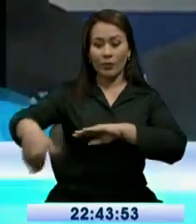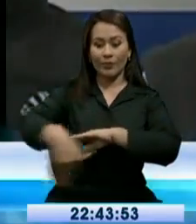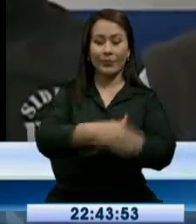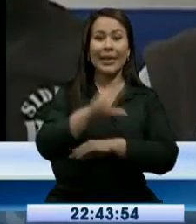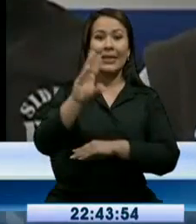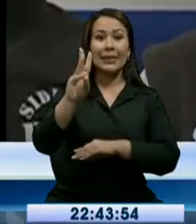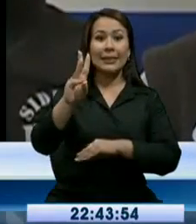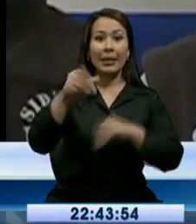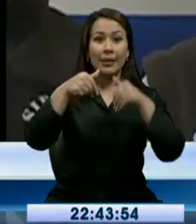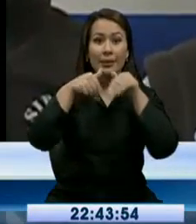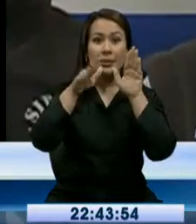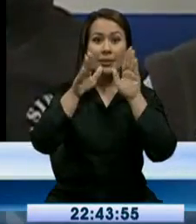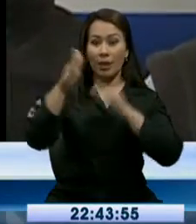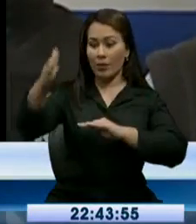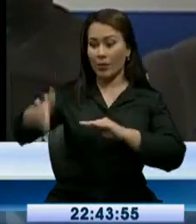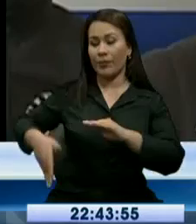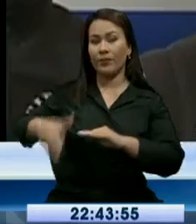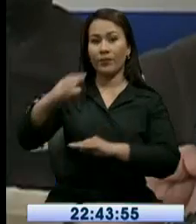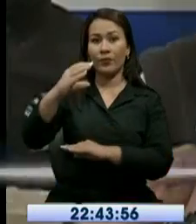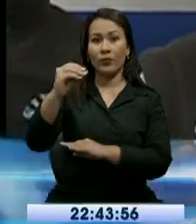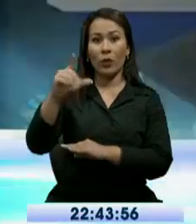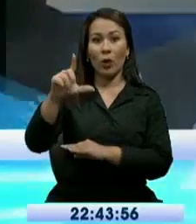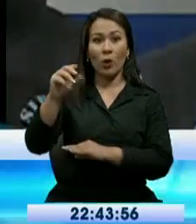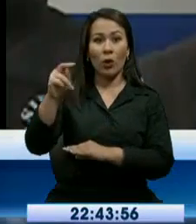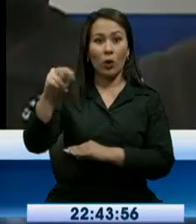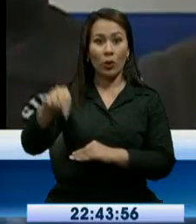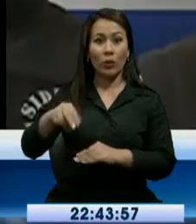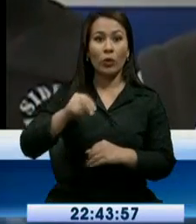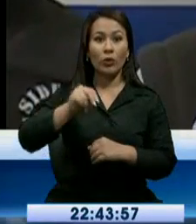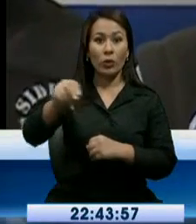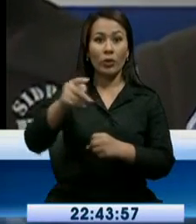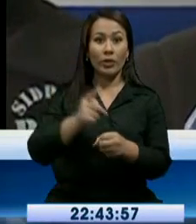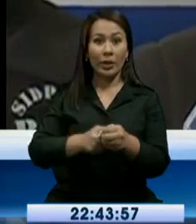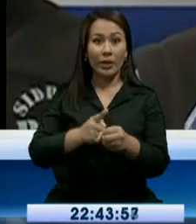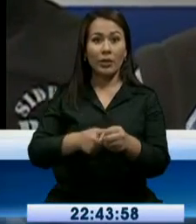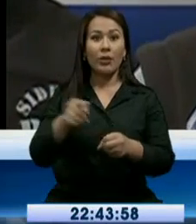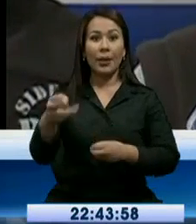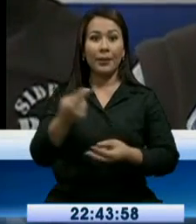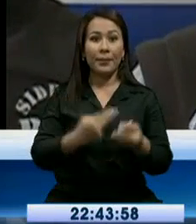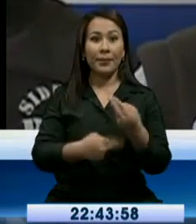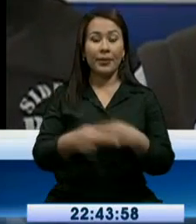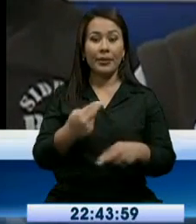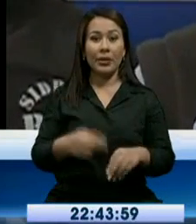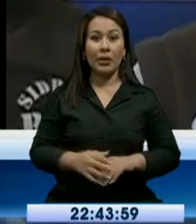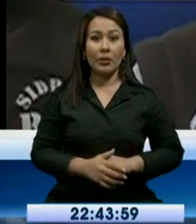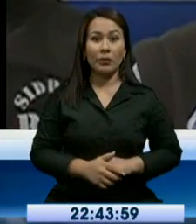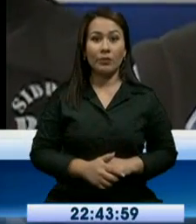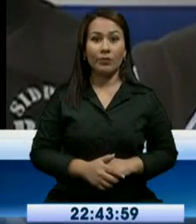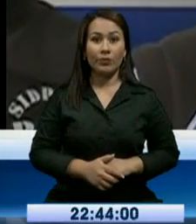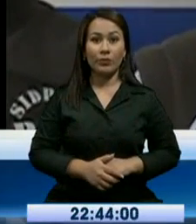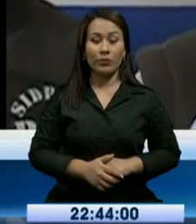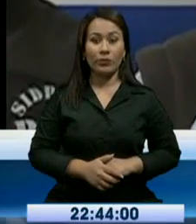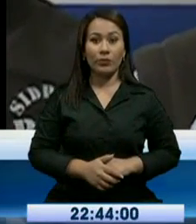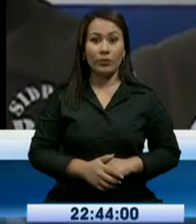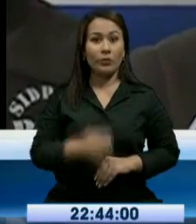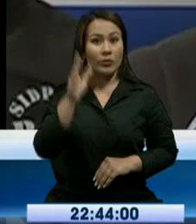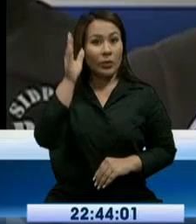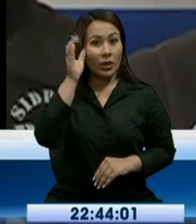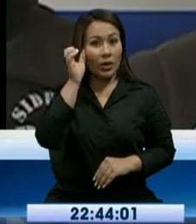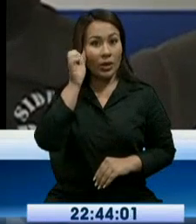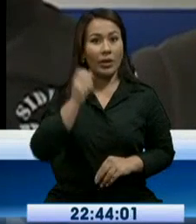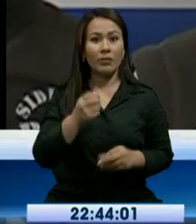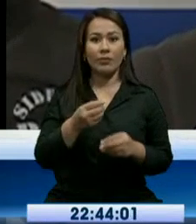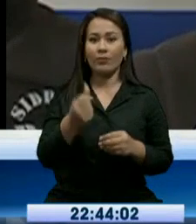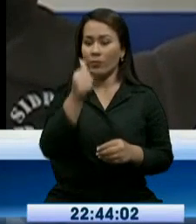Colón, donde se dedicaba al expendio, por una parte, presumiblemente de